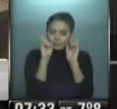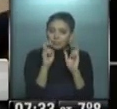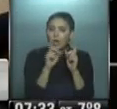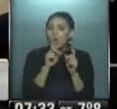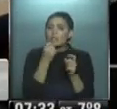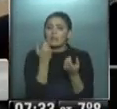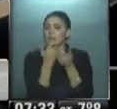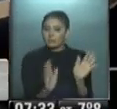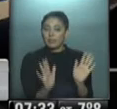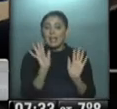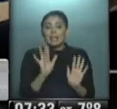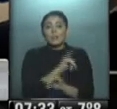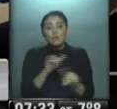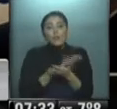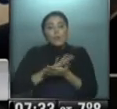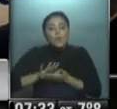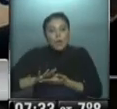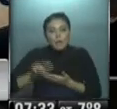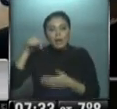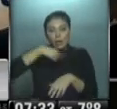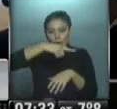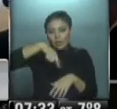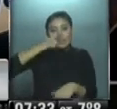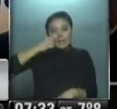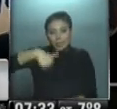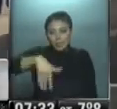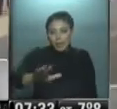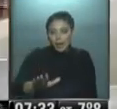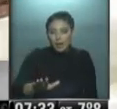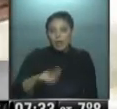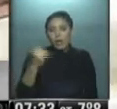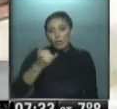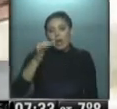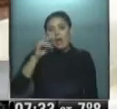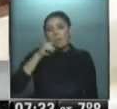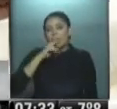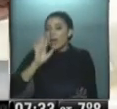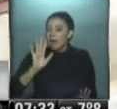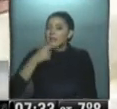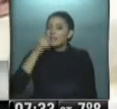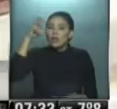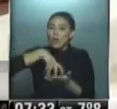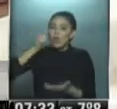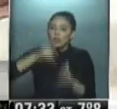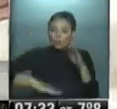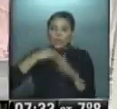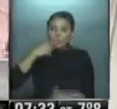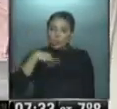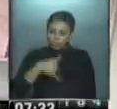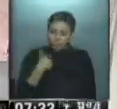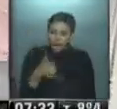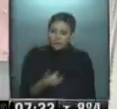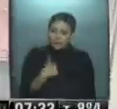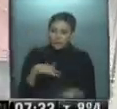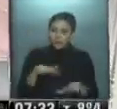no toma el caso este va a ser la novedad que vamos a tener en los próximos días seguramente jueves o viernes cuando el aporte su problema diga tratamos el caso